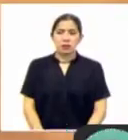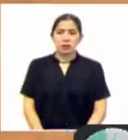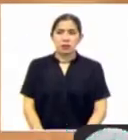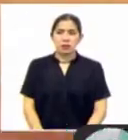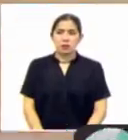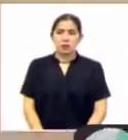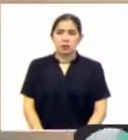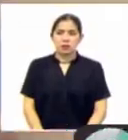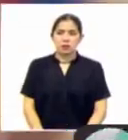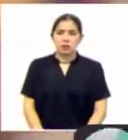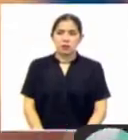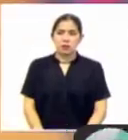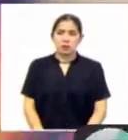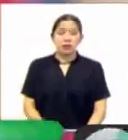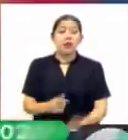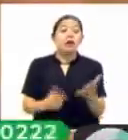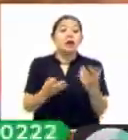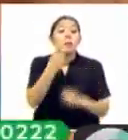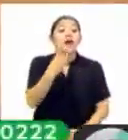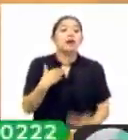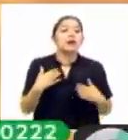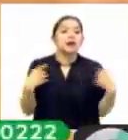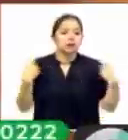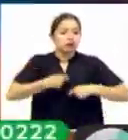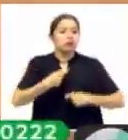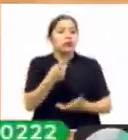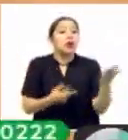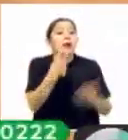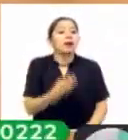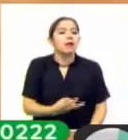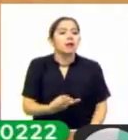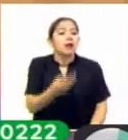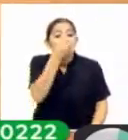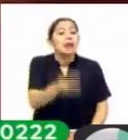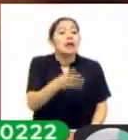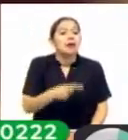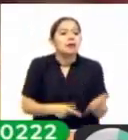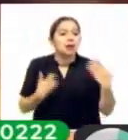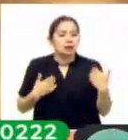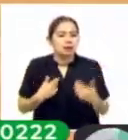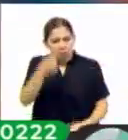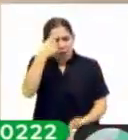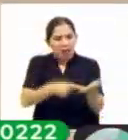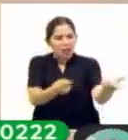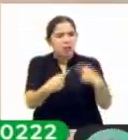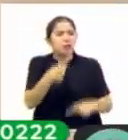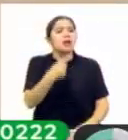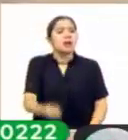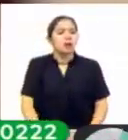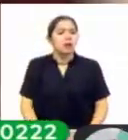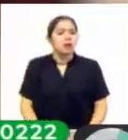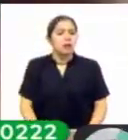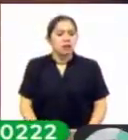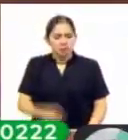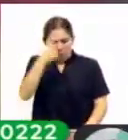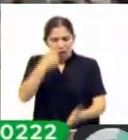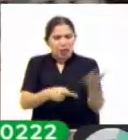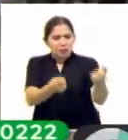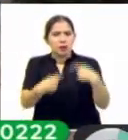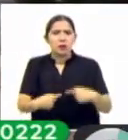Mentirosa de mierda. Quiero ver tu kepi. Sacá tu kepi, mierda. ¿Por qué estás viniendo aquí? ¿Por qué has venido? ¿Por qué has venido?